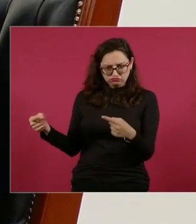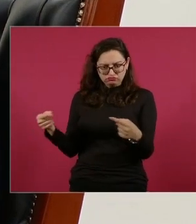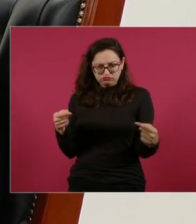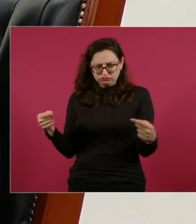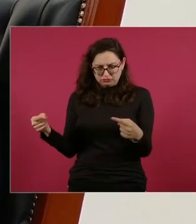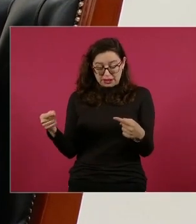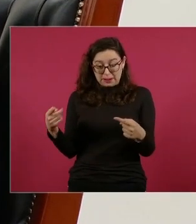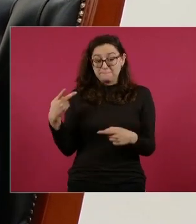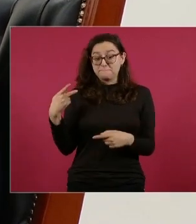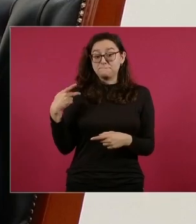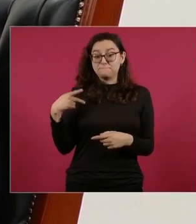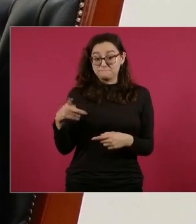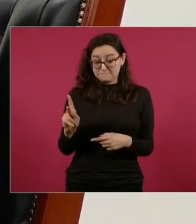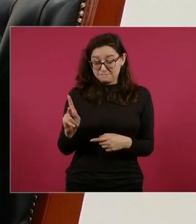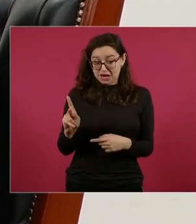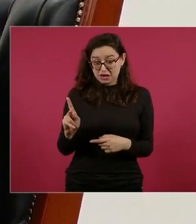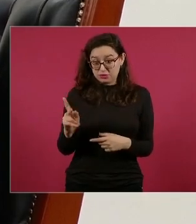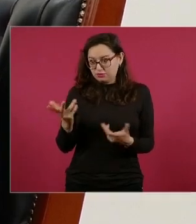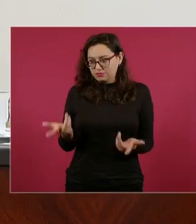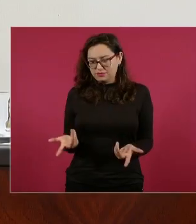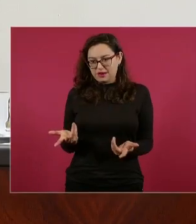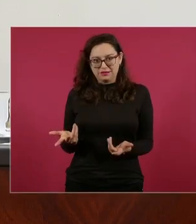pero venezolanos,